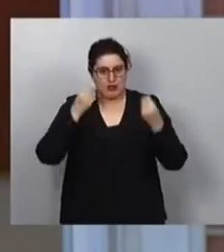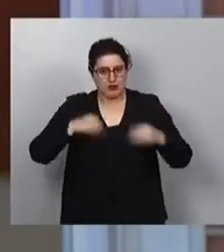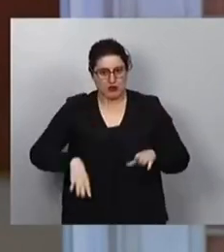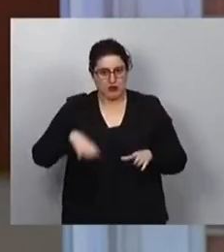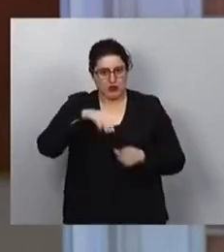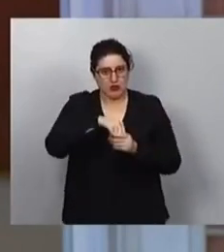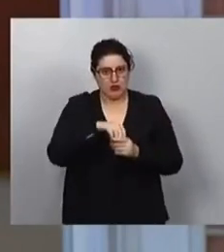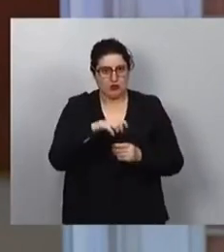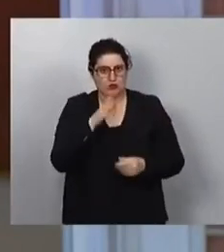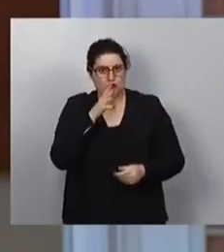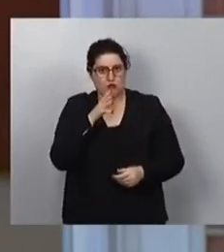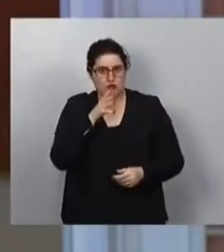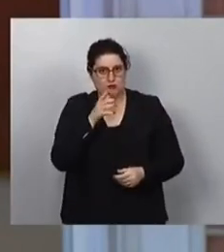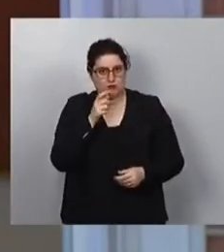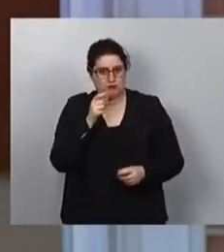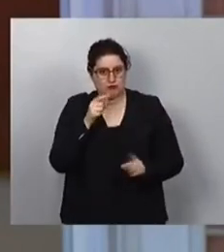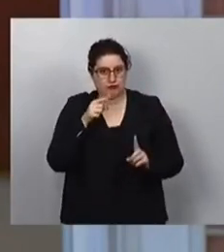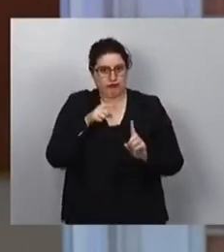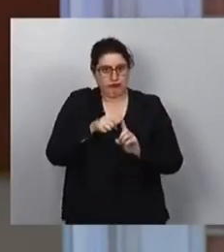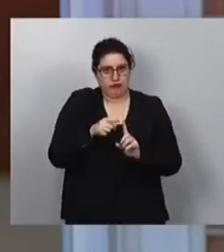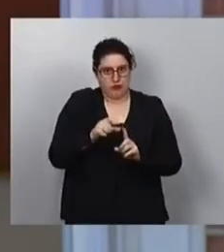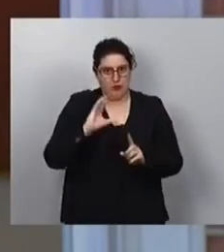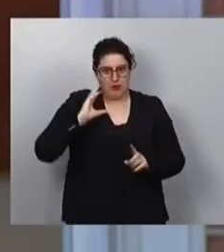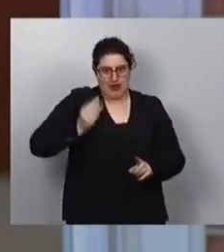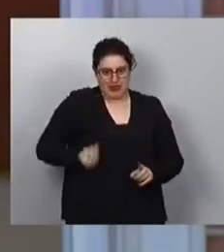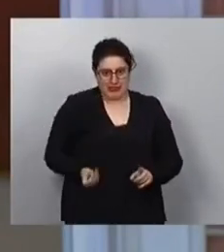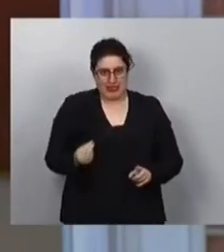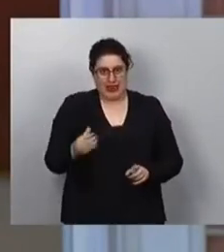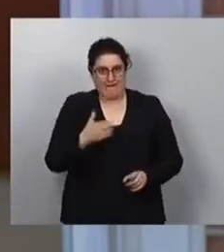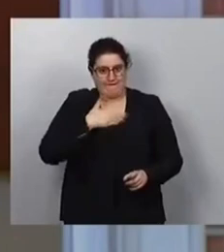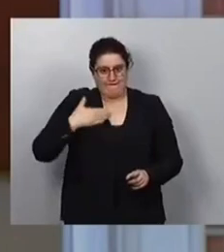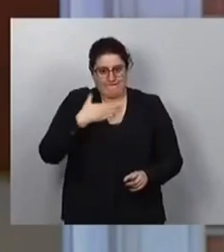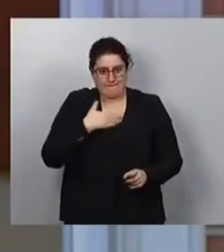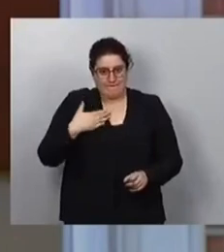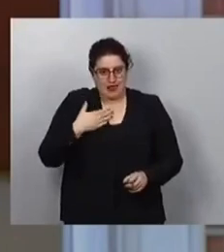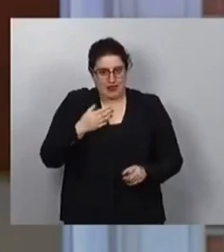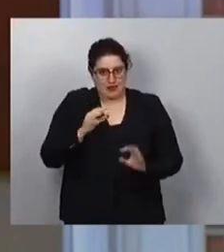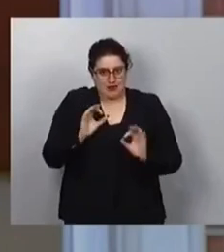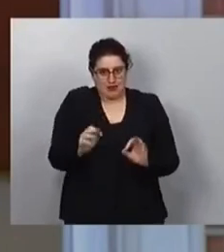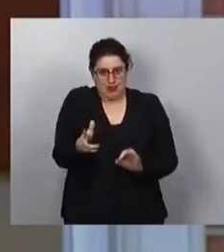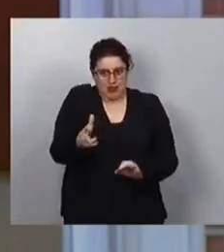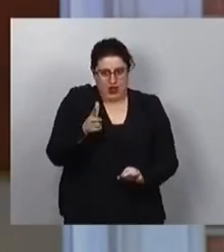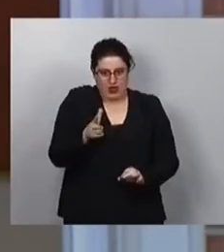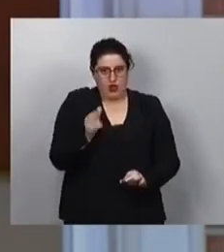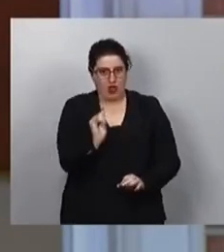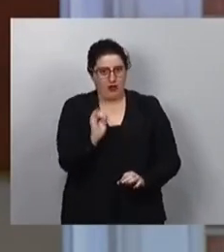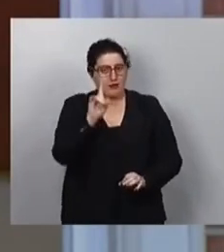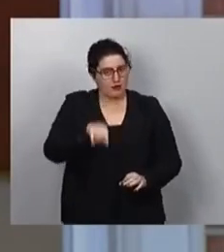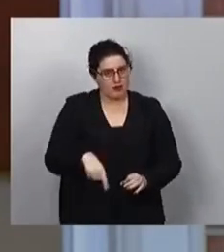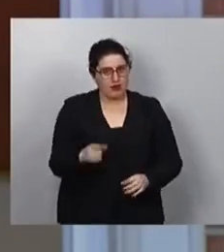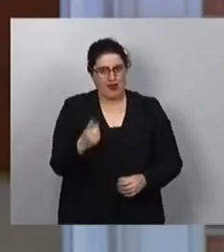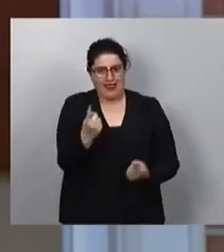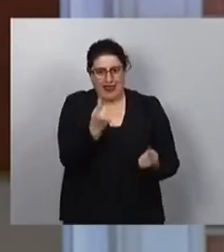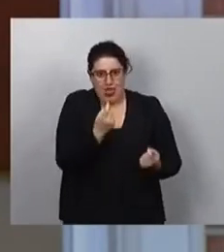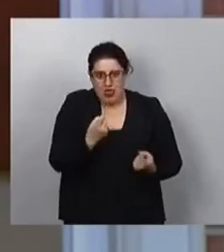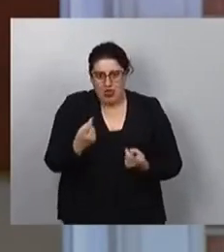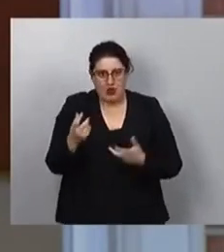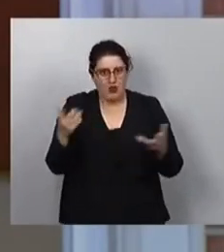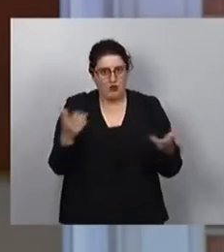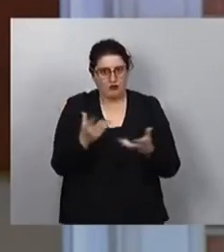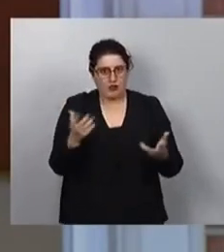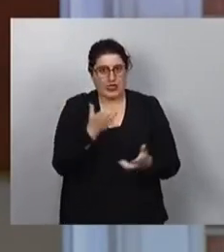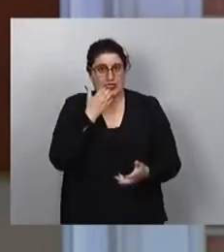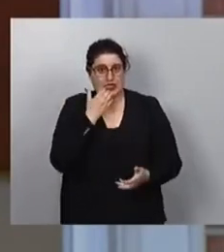la paz. Asimismo, Irlanda y Noruega también reconocieron esta semana de forma simultánea al